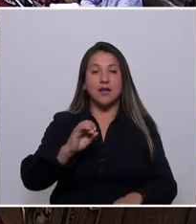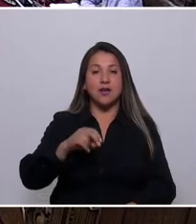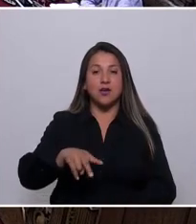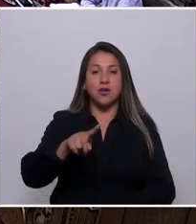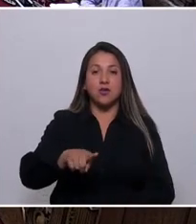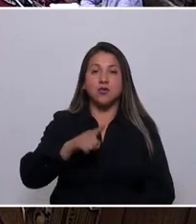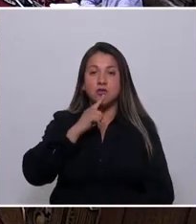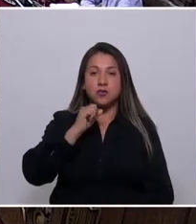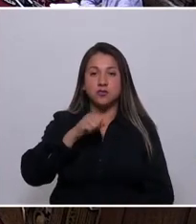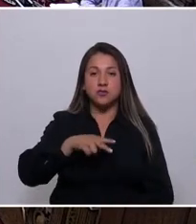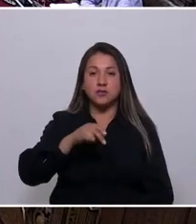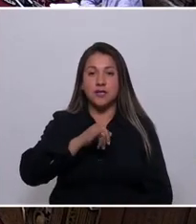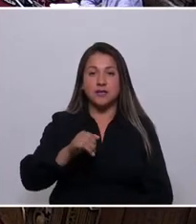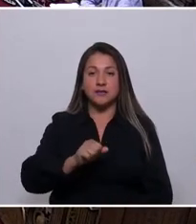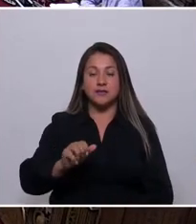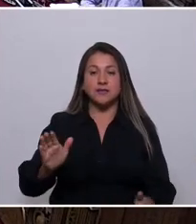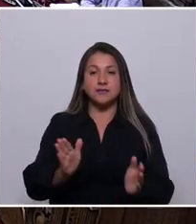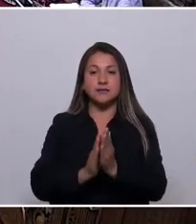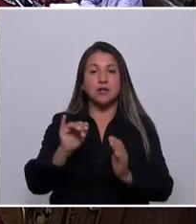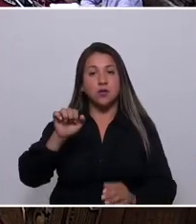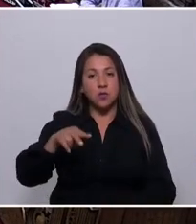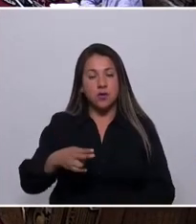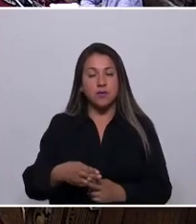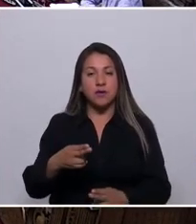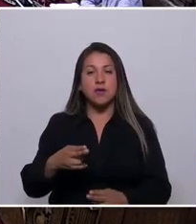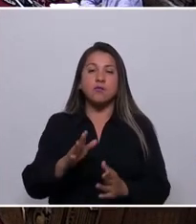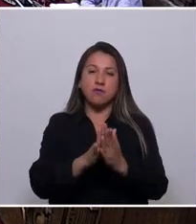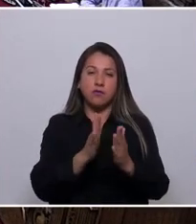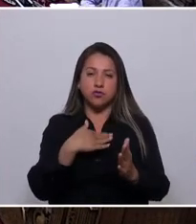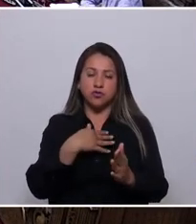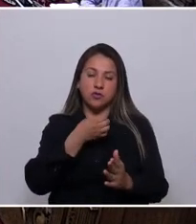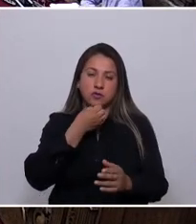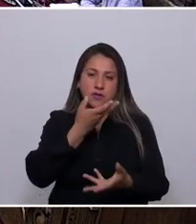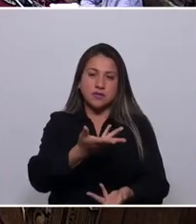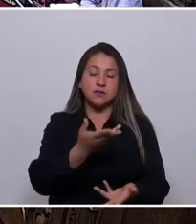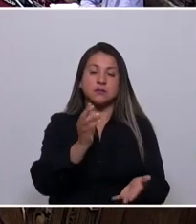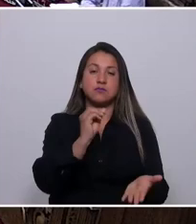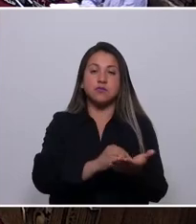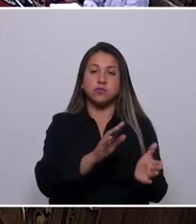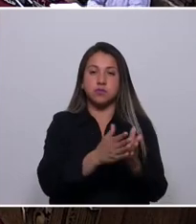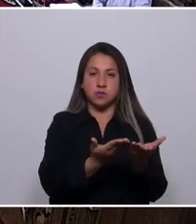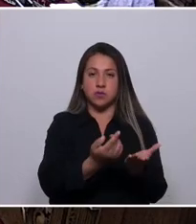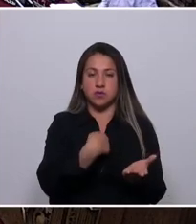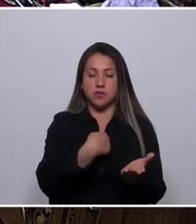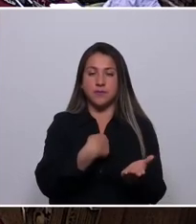palabra. Que se quede consignado que